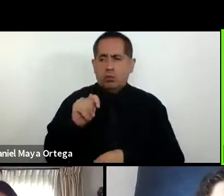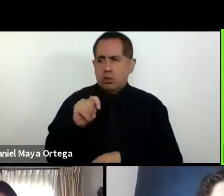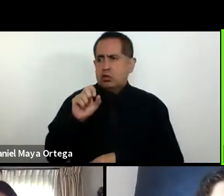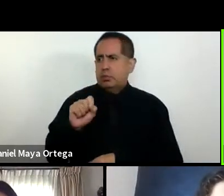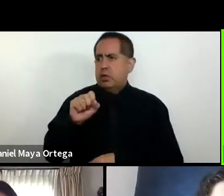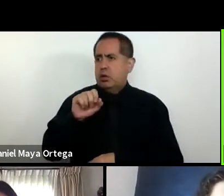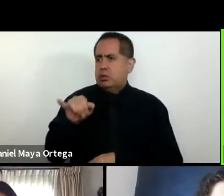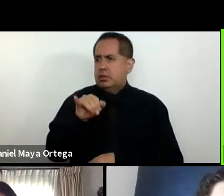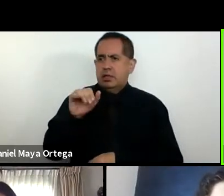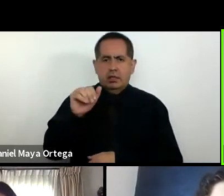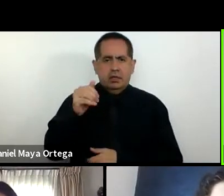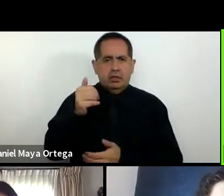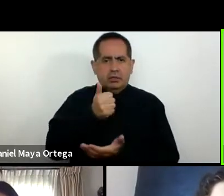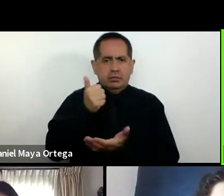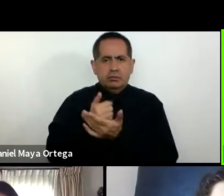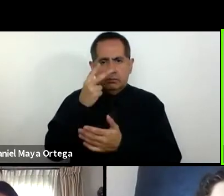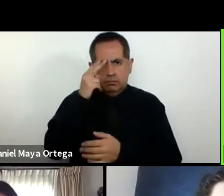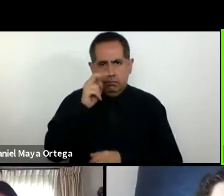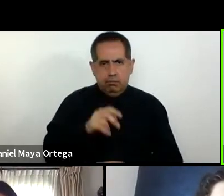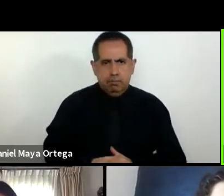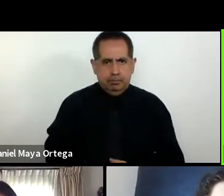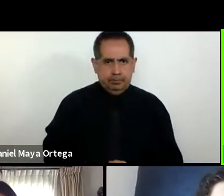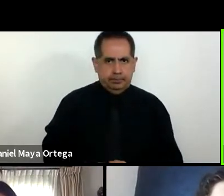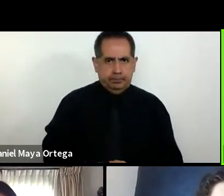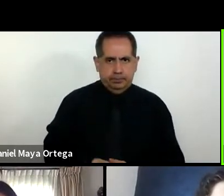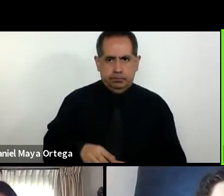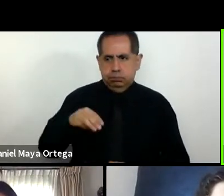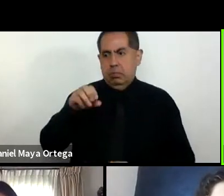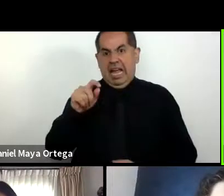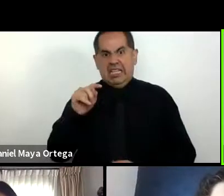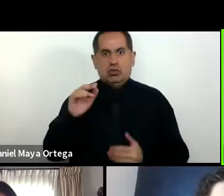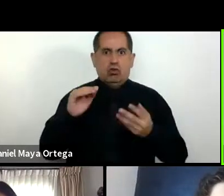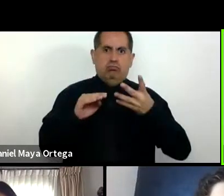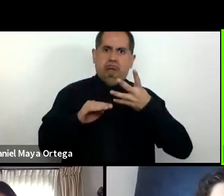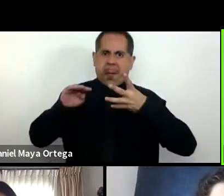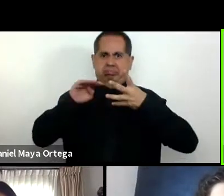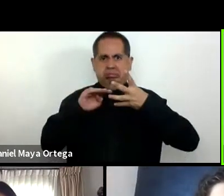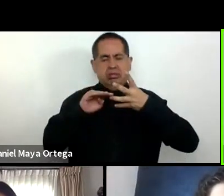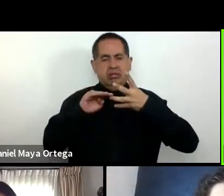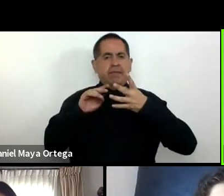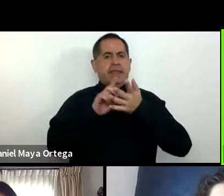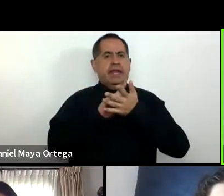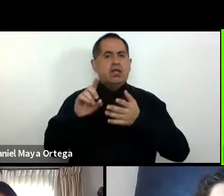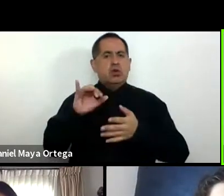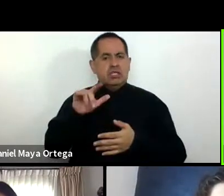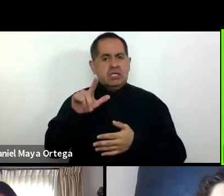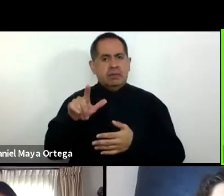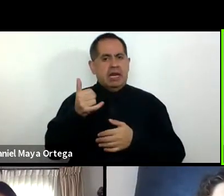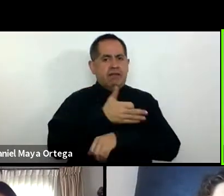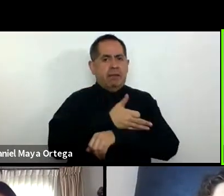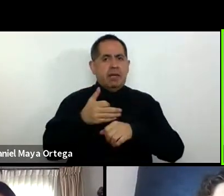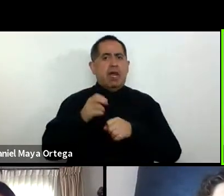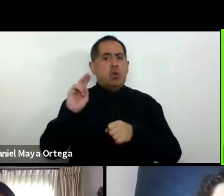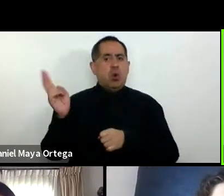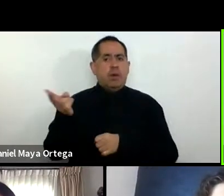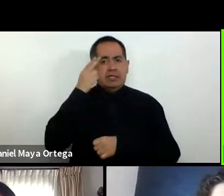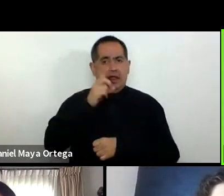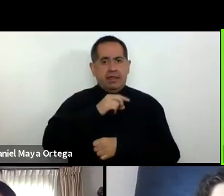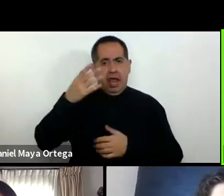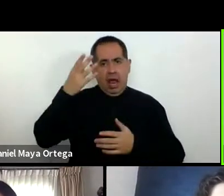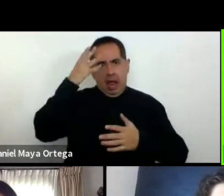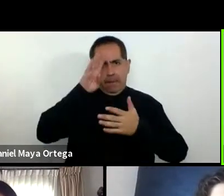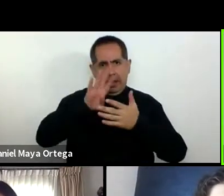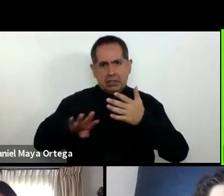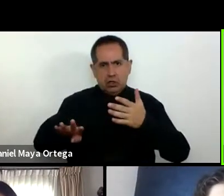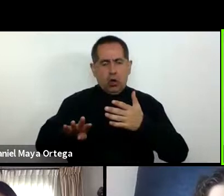de Justicia de la Ciudad de México. Máster en Derecho Civil y Familiar en la Universidad Autónoma de Barcelona y es